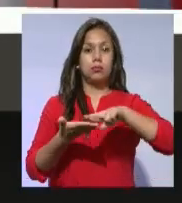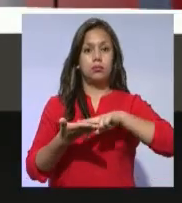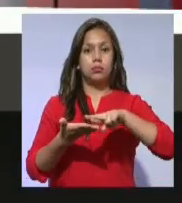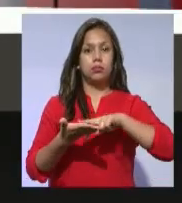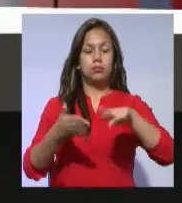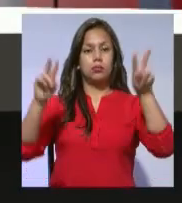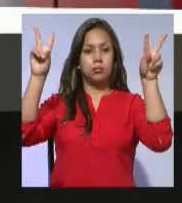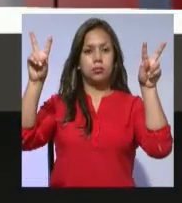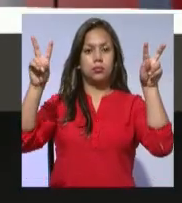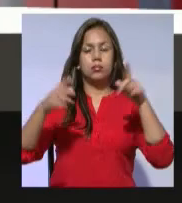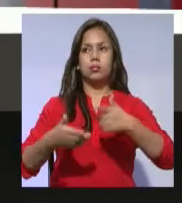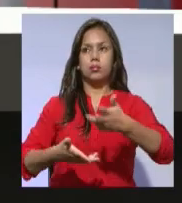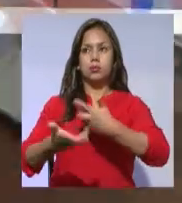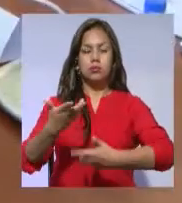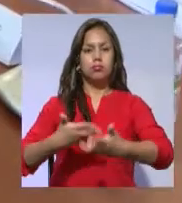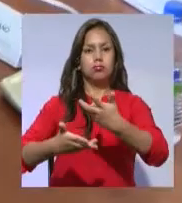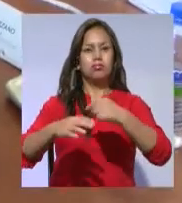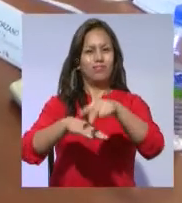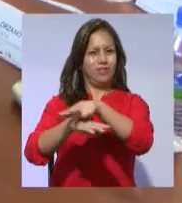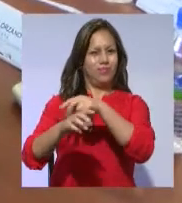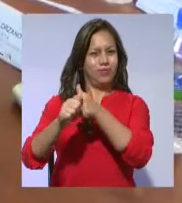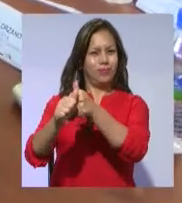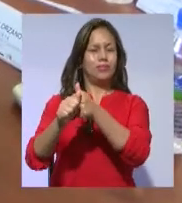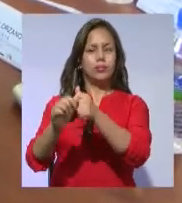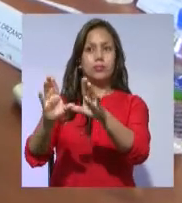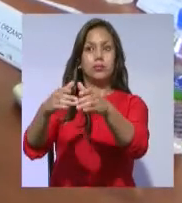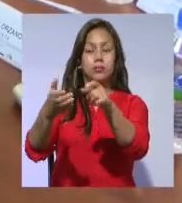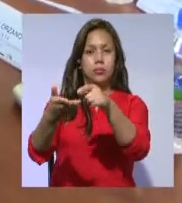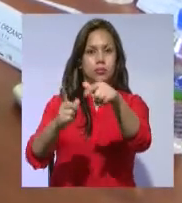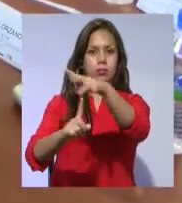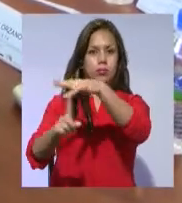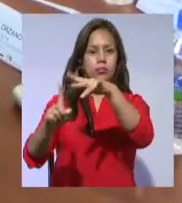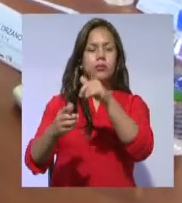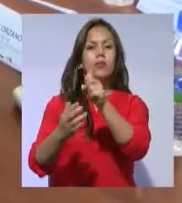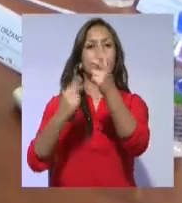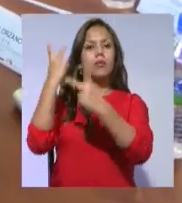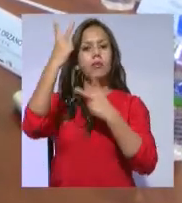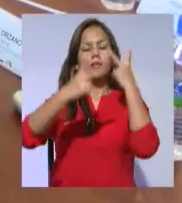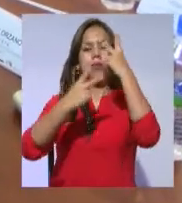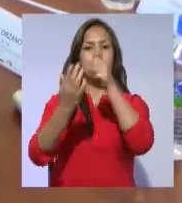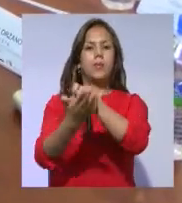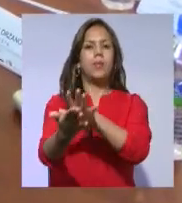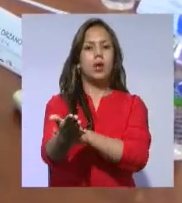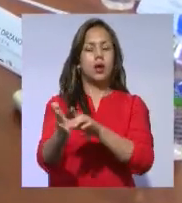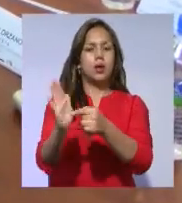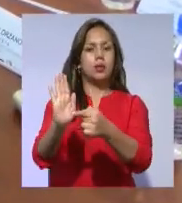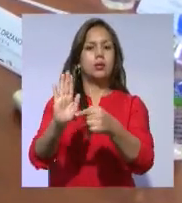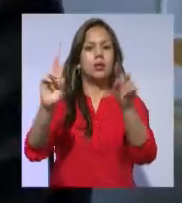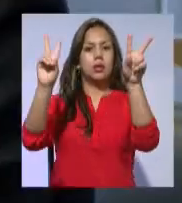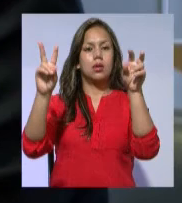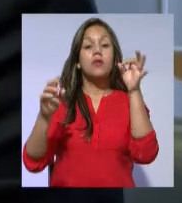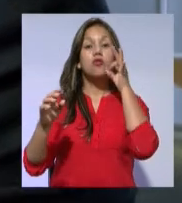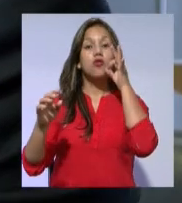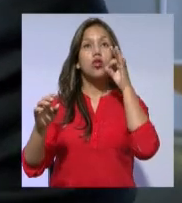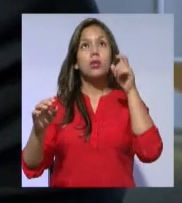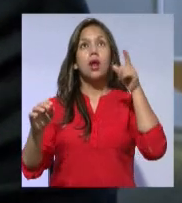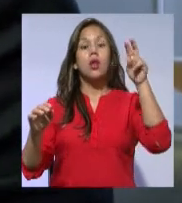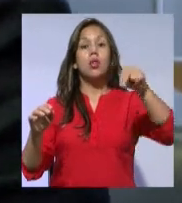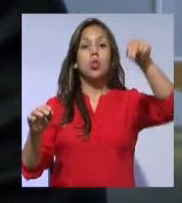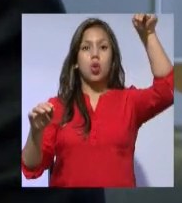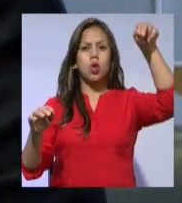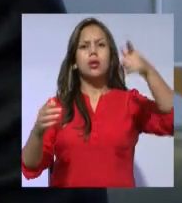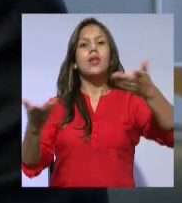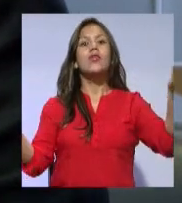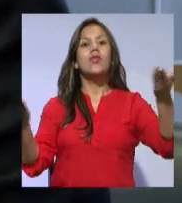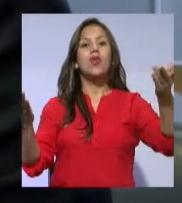fiscalización los integrantes de la comisión de biodiversidad visitaran los proyectos mineros mirador y fruta del norte y la provincia de zamora